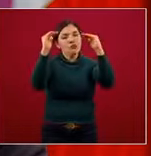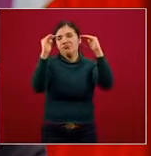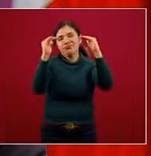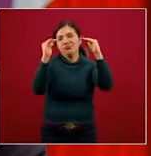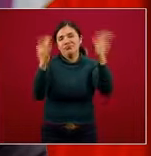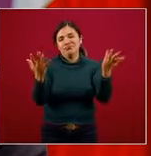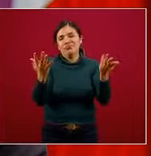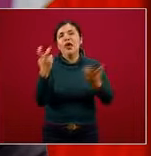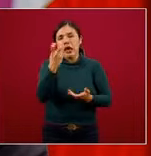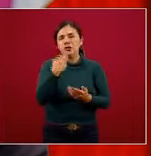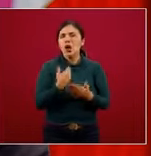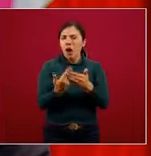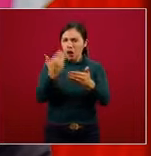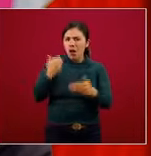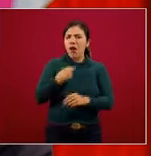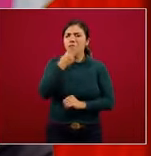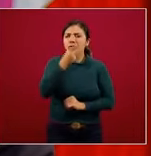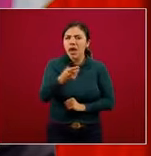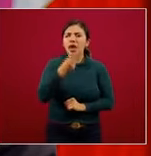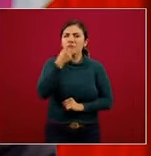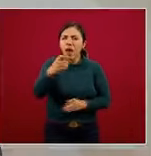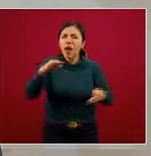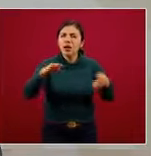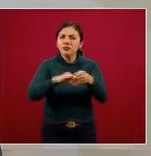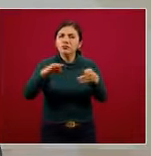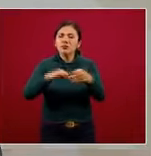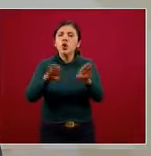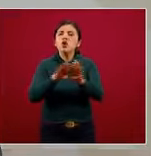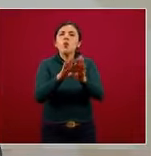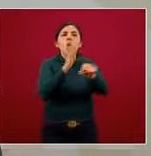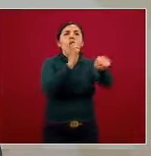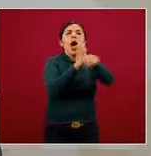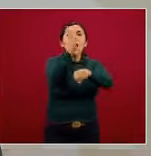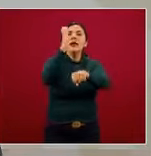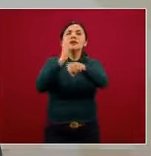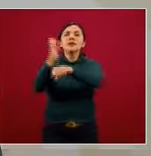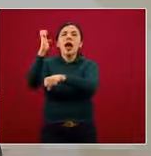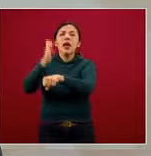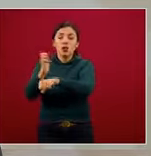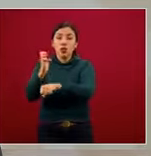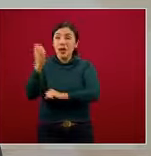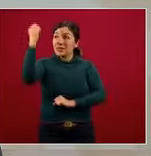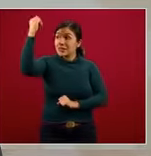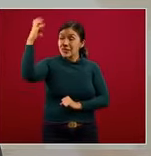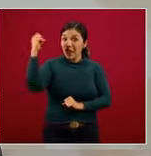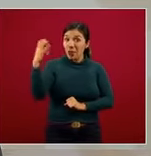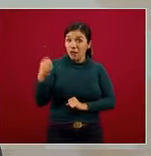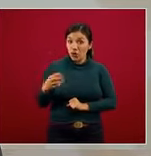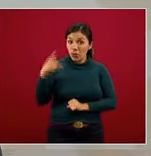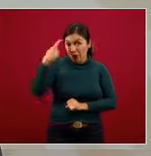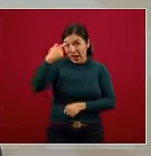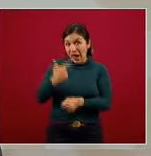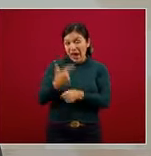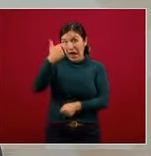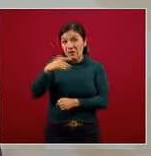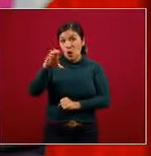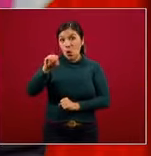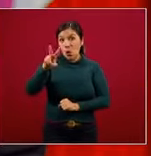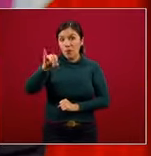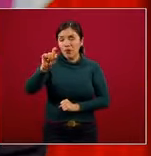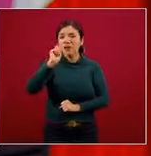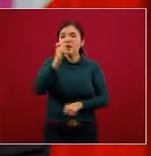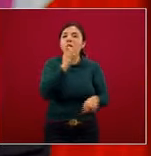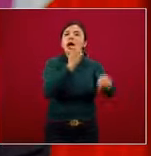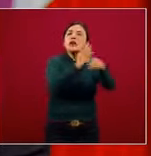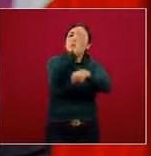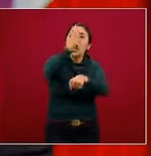hace tiempo hemos estado hablando de los detalles estatales. El semáforo de riesgo COVID se hace estado